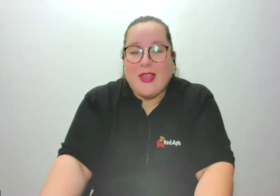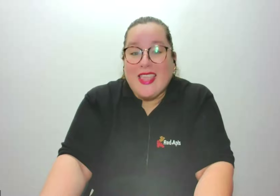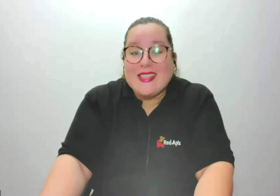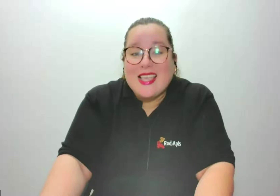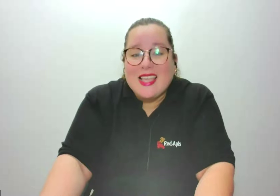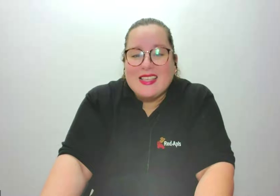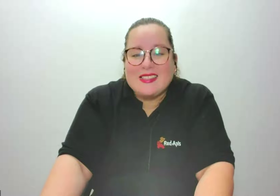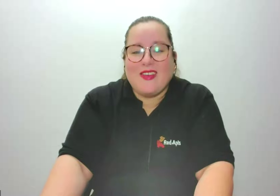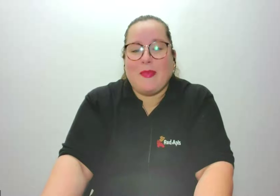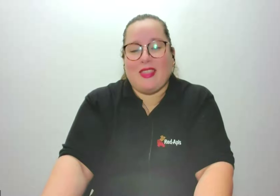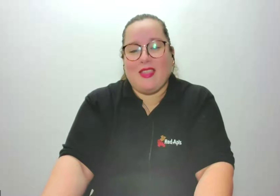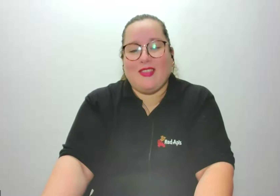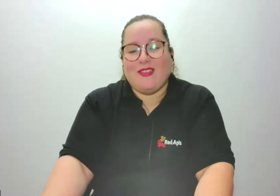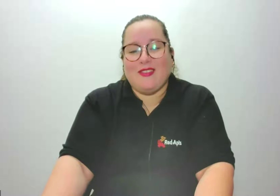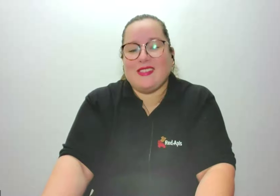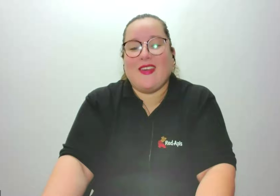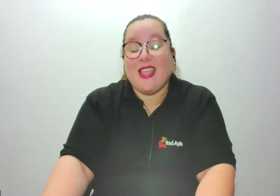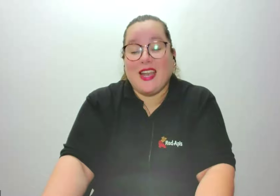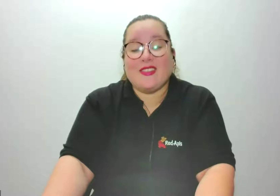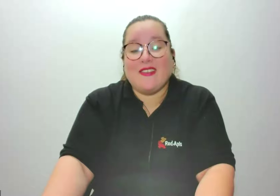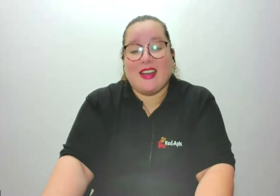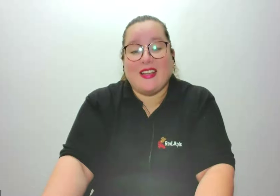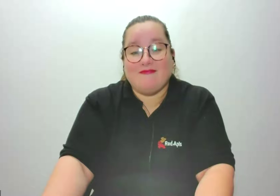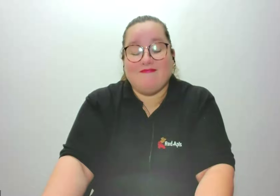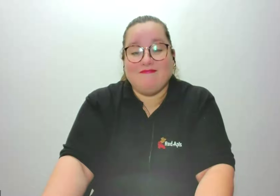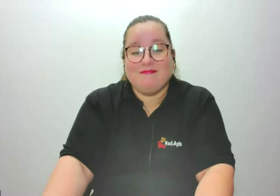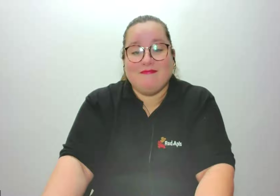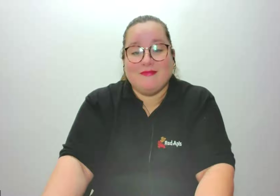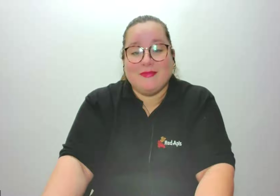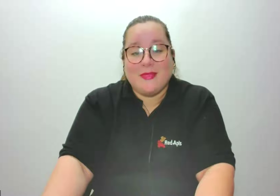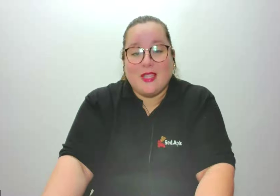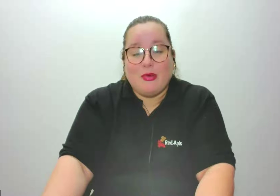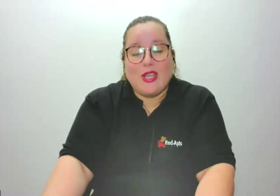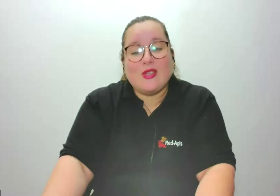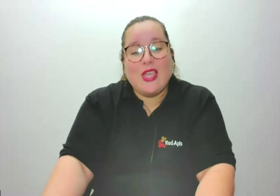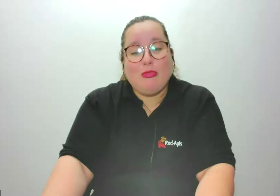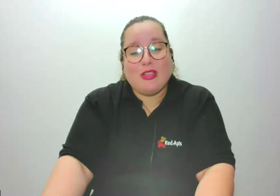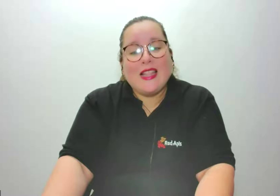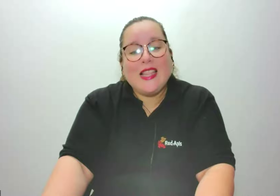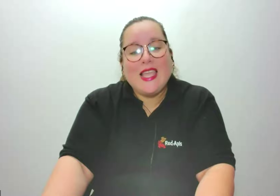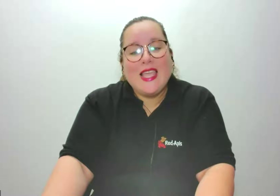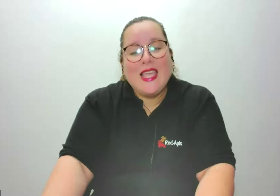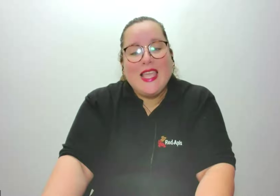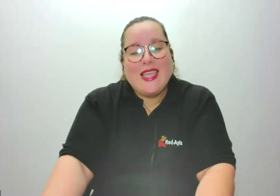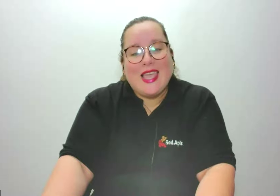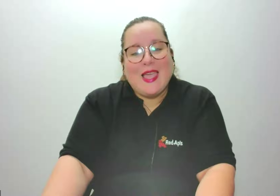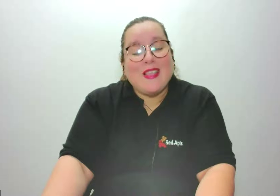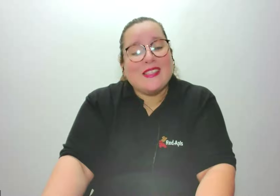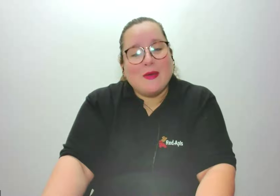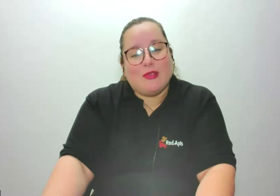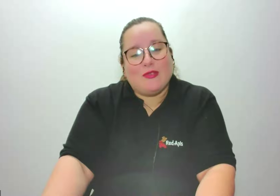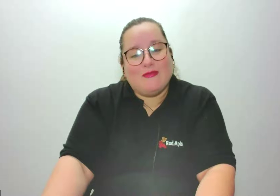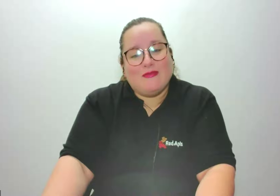esa experiencia se va perdiendo, se va generando esa barrera. Por eso es importante